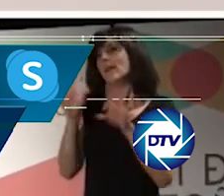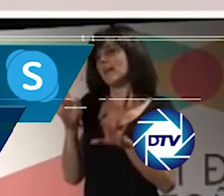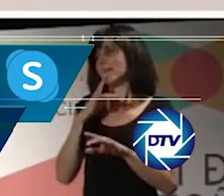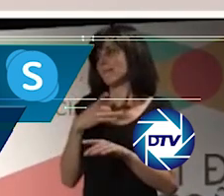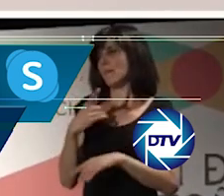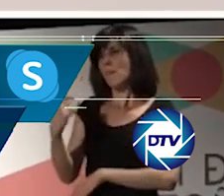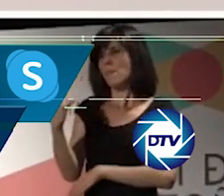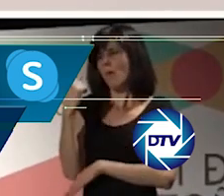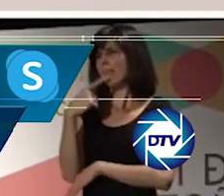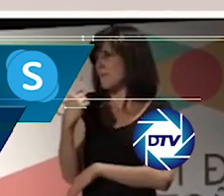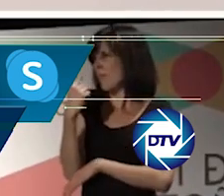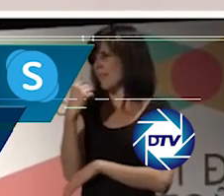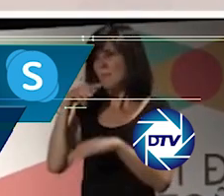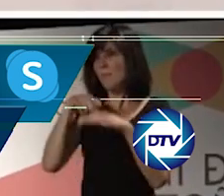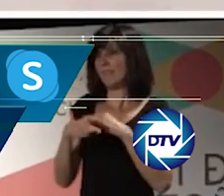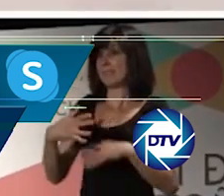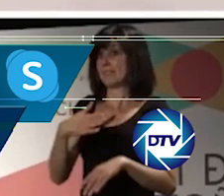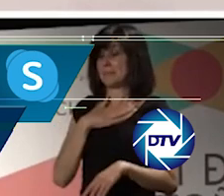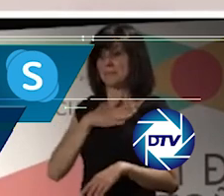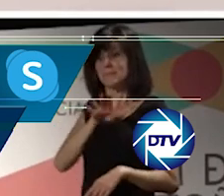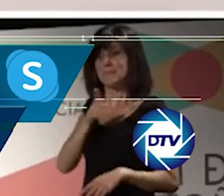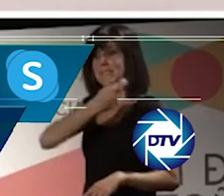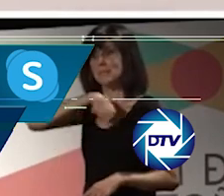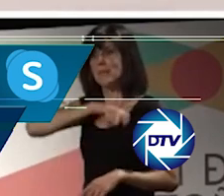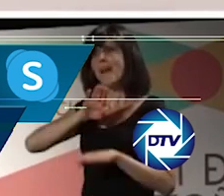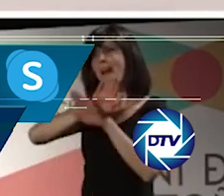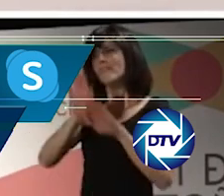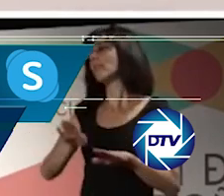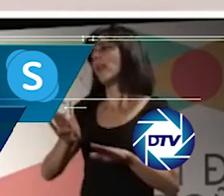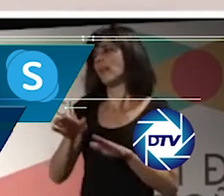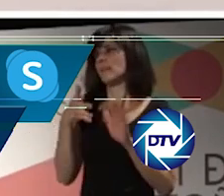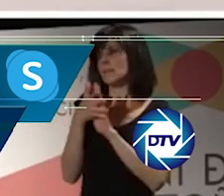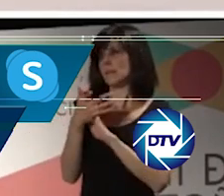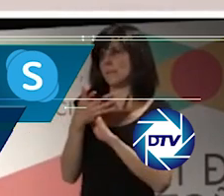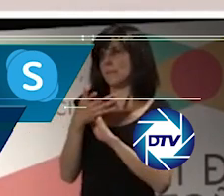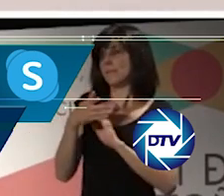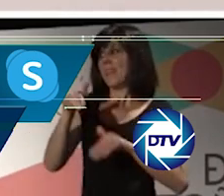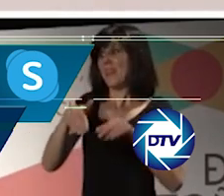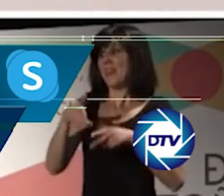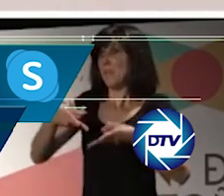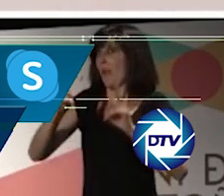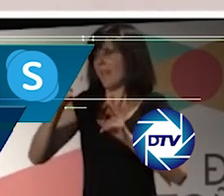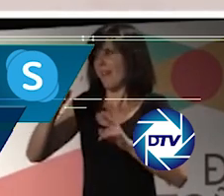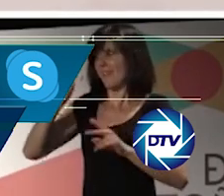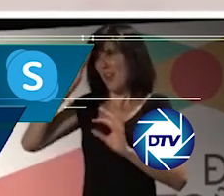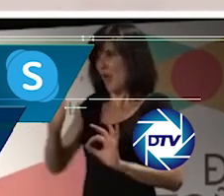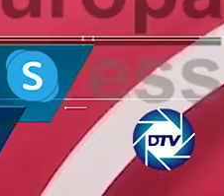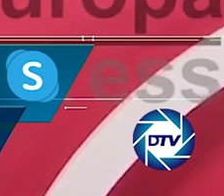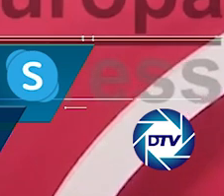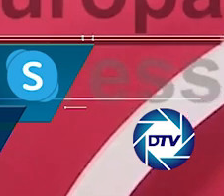criminalizar al hombre, en el caso contrario, cuando una mujer